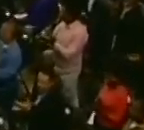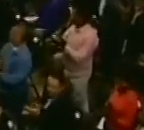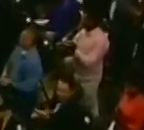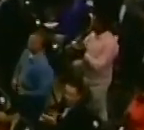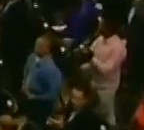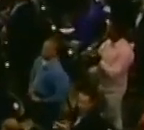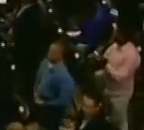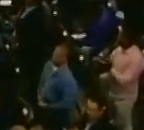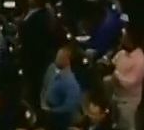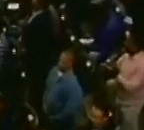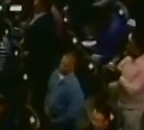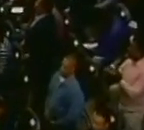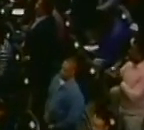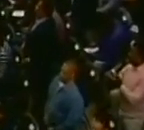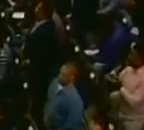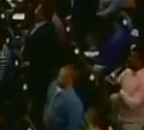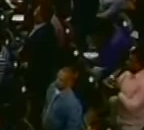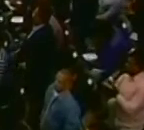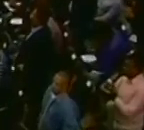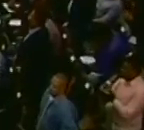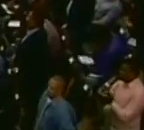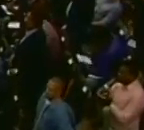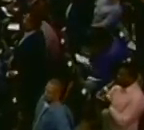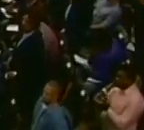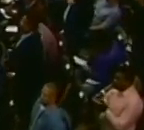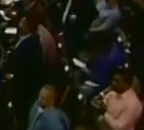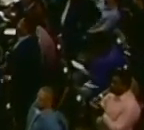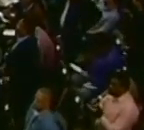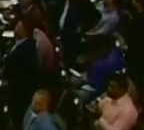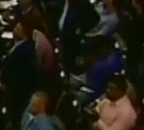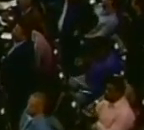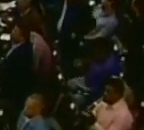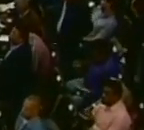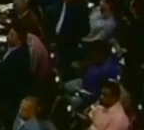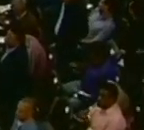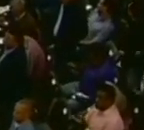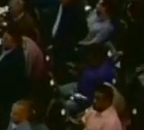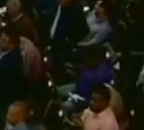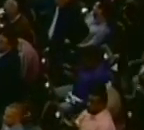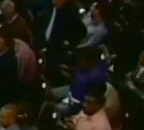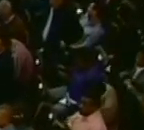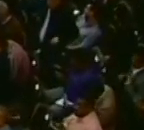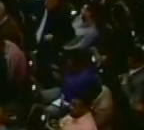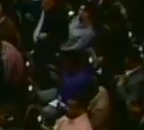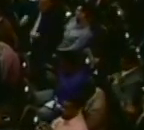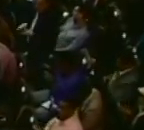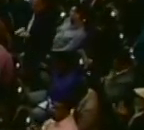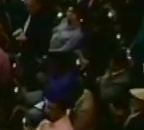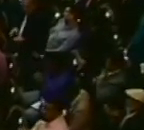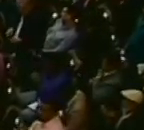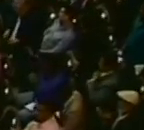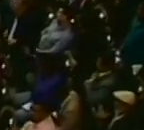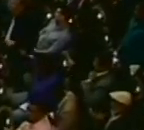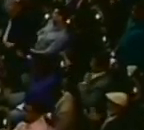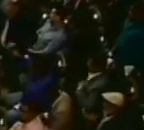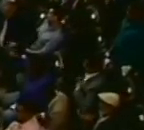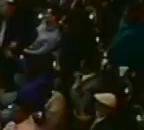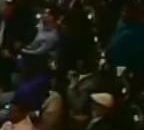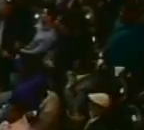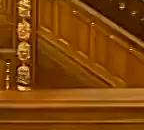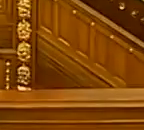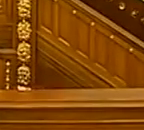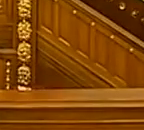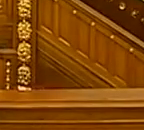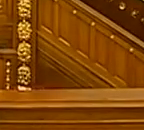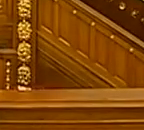cpc de la hora y a todos los viceministros y equipo que acompaña al ministro reverol le damos la